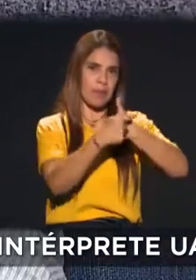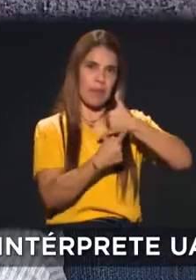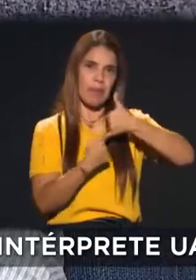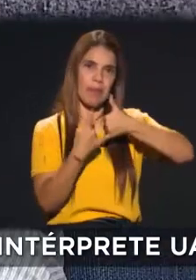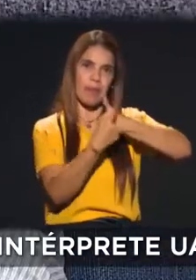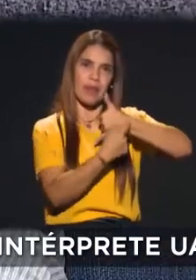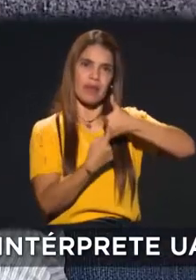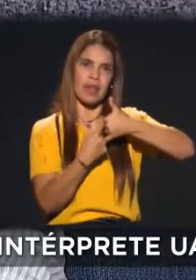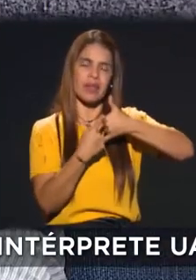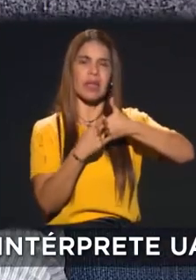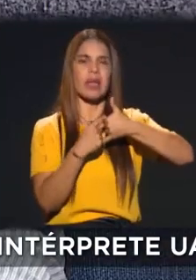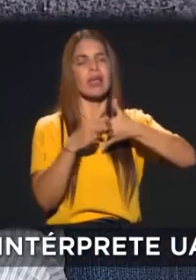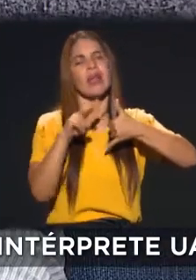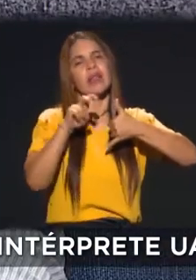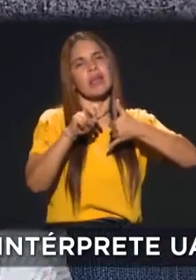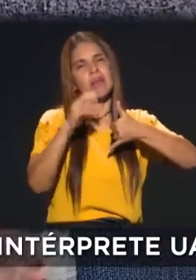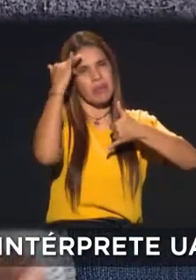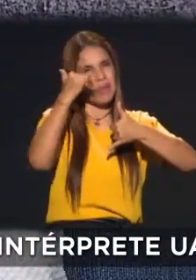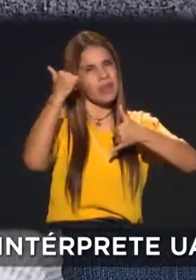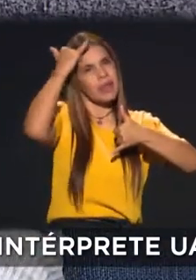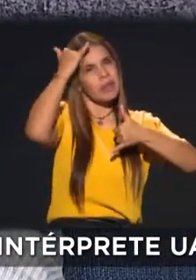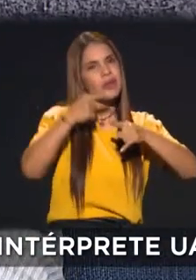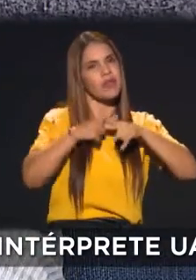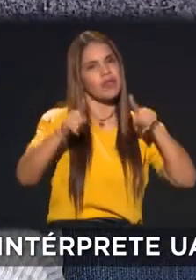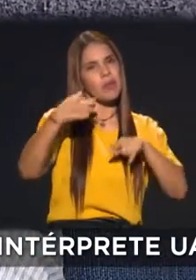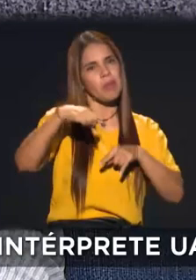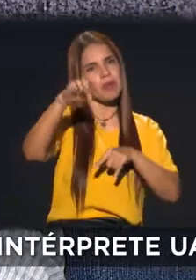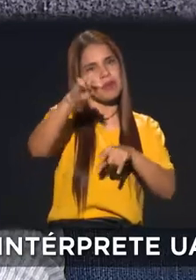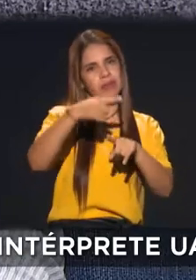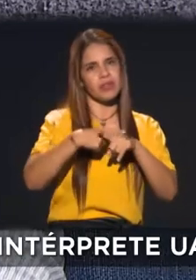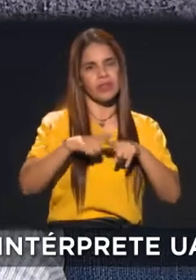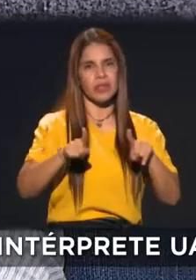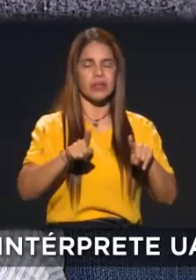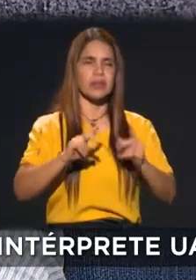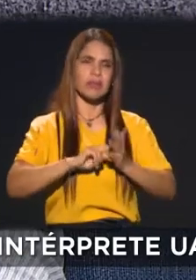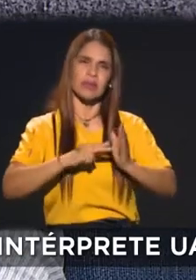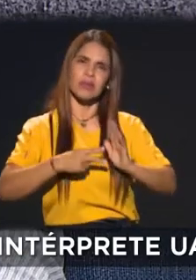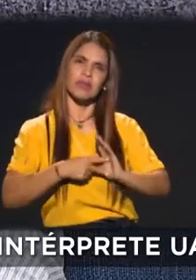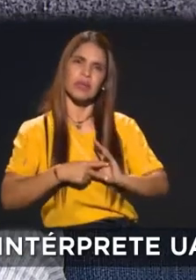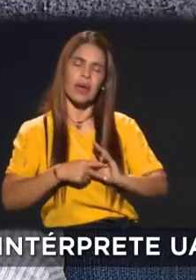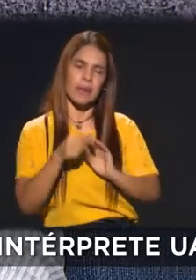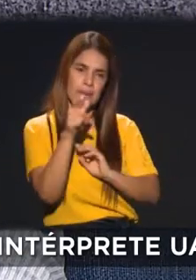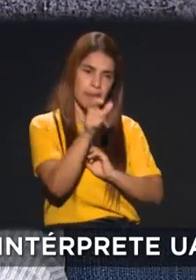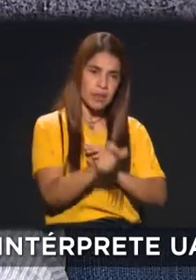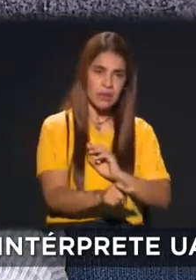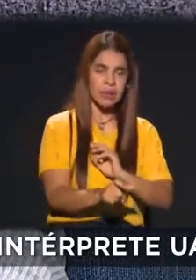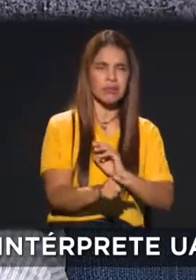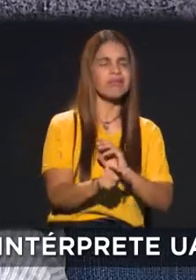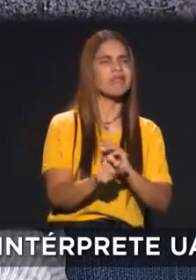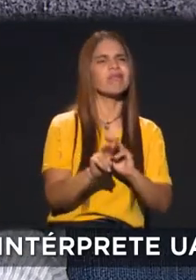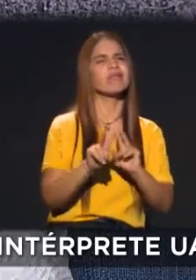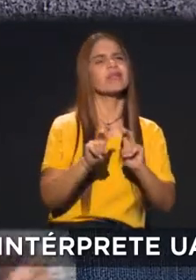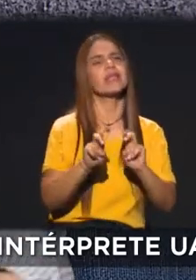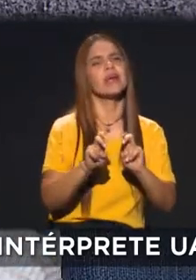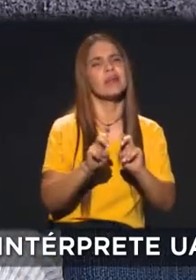que tengamos niveles académicos distintos, profesiones como lo mencionas distintas, hacen que las personas pues haya como una especie